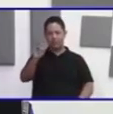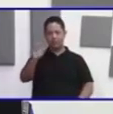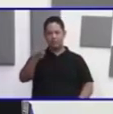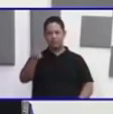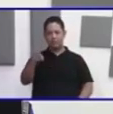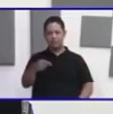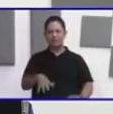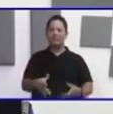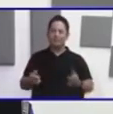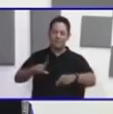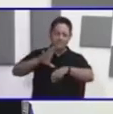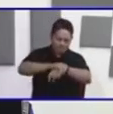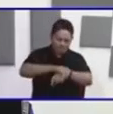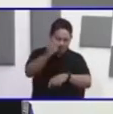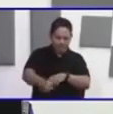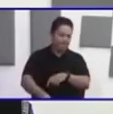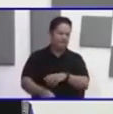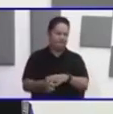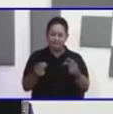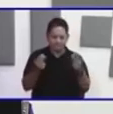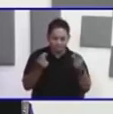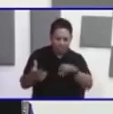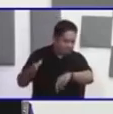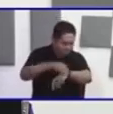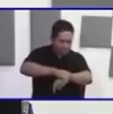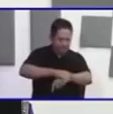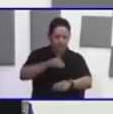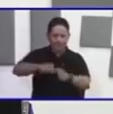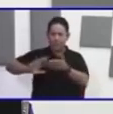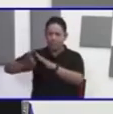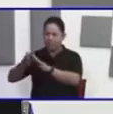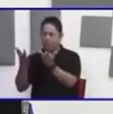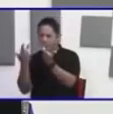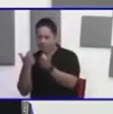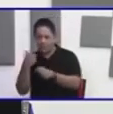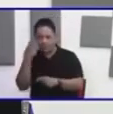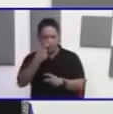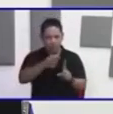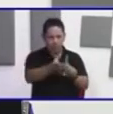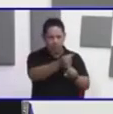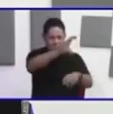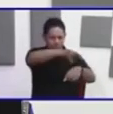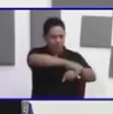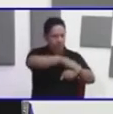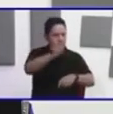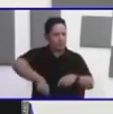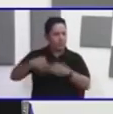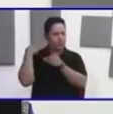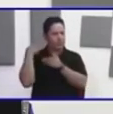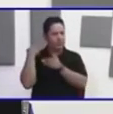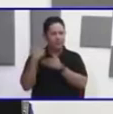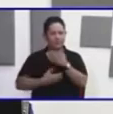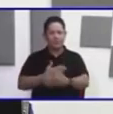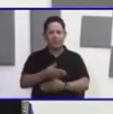una actuación inmediata con la oportuna información de la comunidad, y se logra la captura del responsable y, por supuesto,